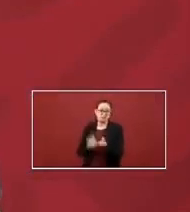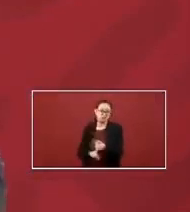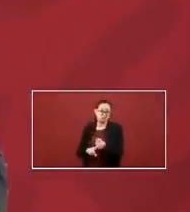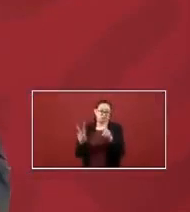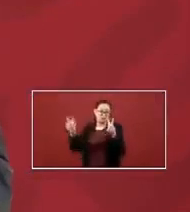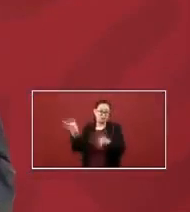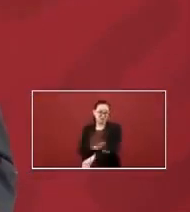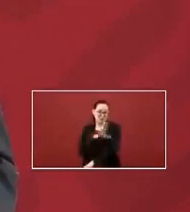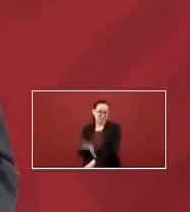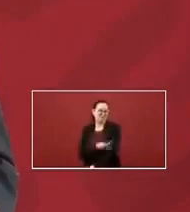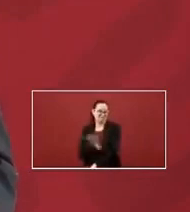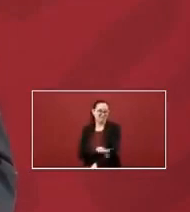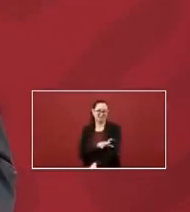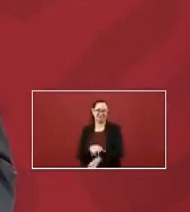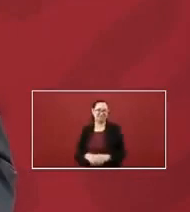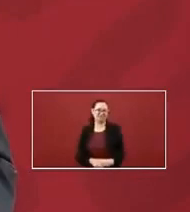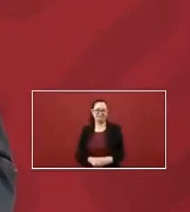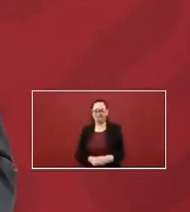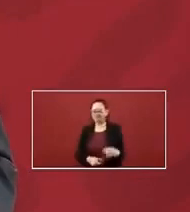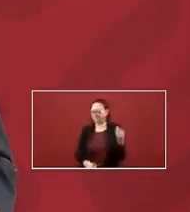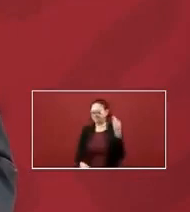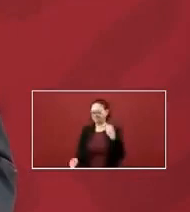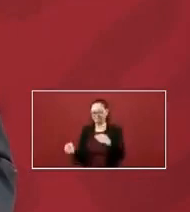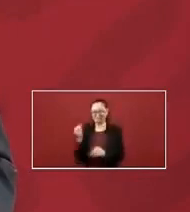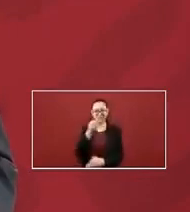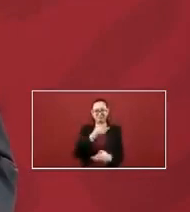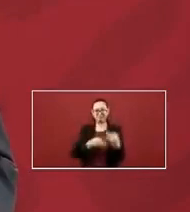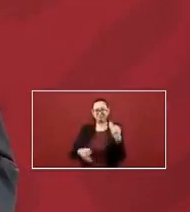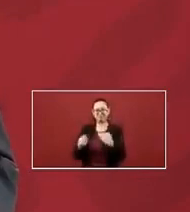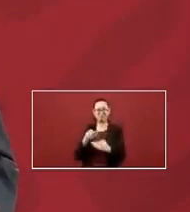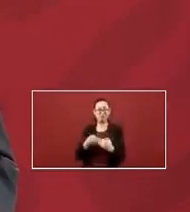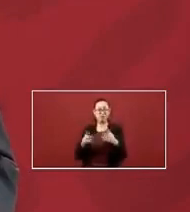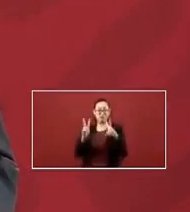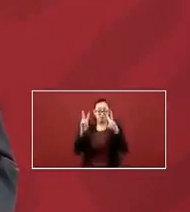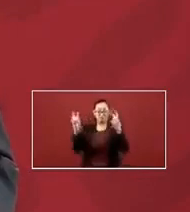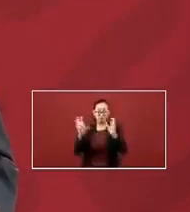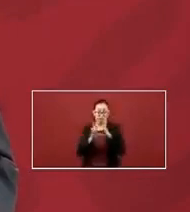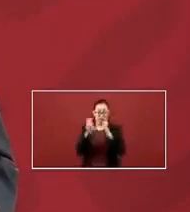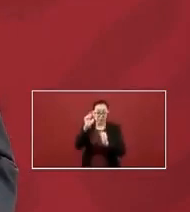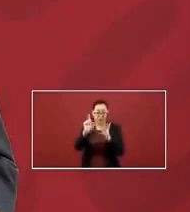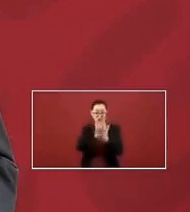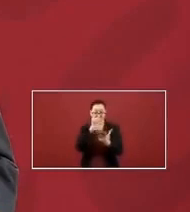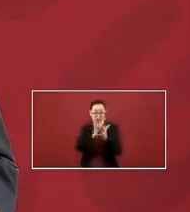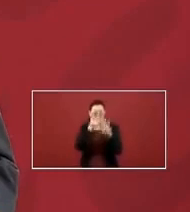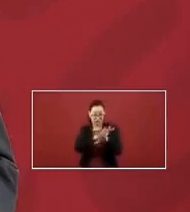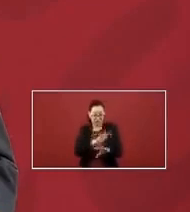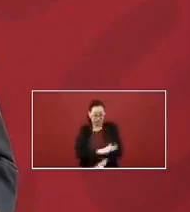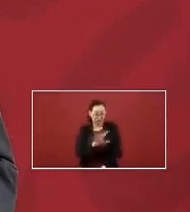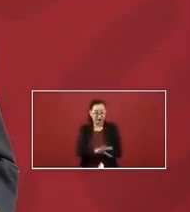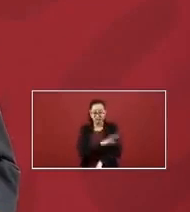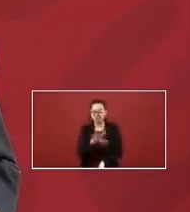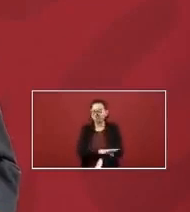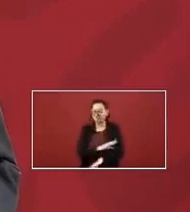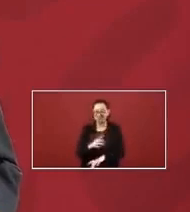energético, todo lo que produjo la llamada reforma energética.